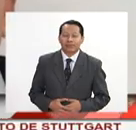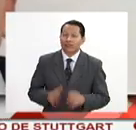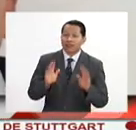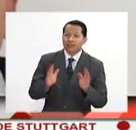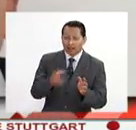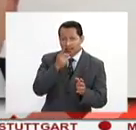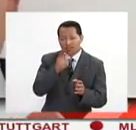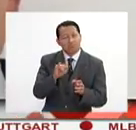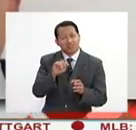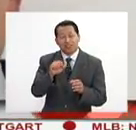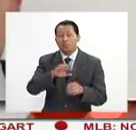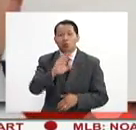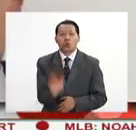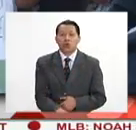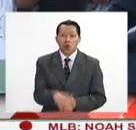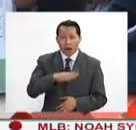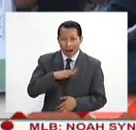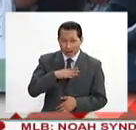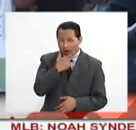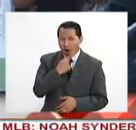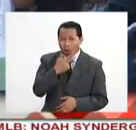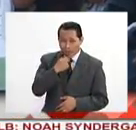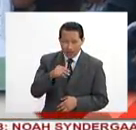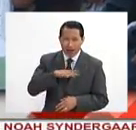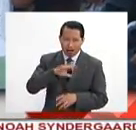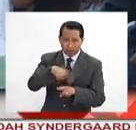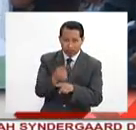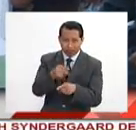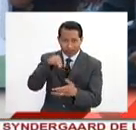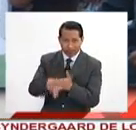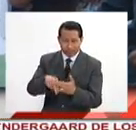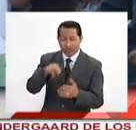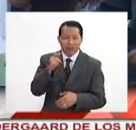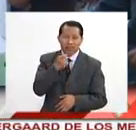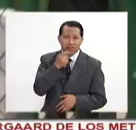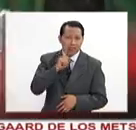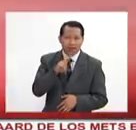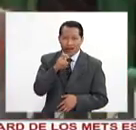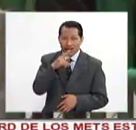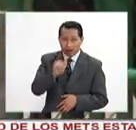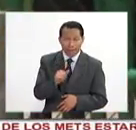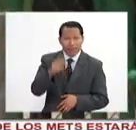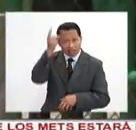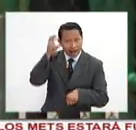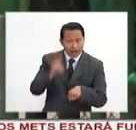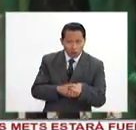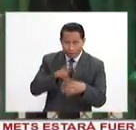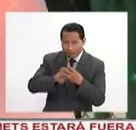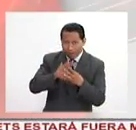Confirman el suicidio del violador y asesino de la niña Valeria. El director del penal Nesa Bordo ya fue